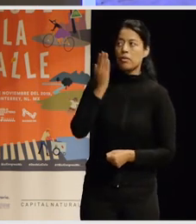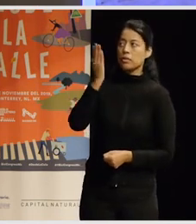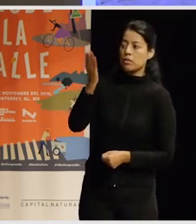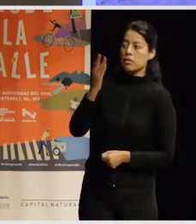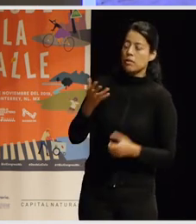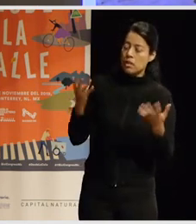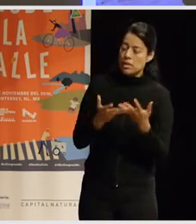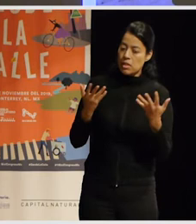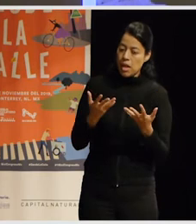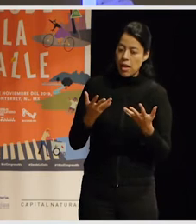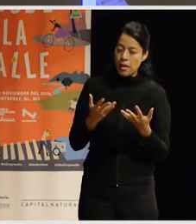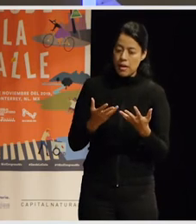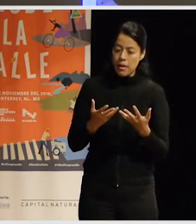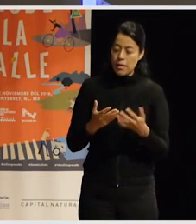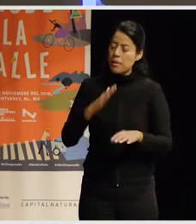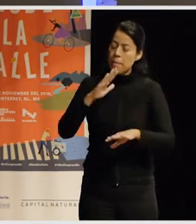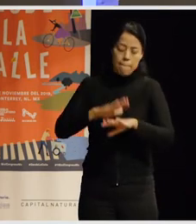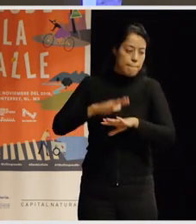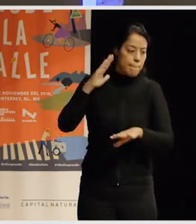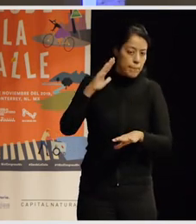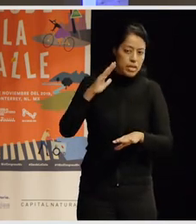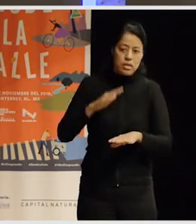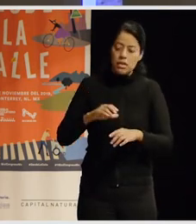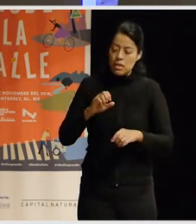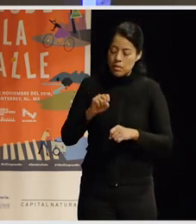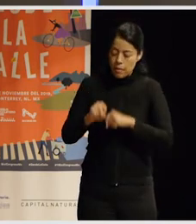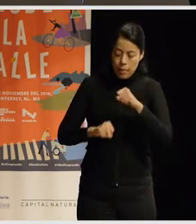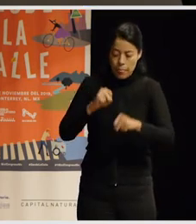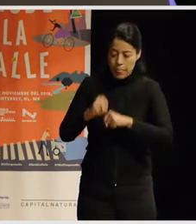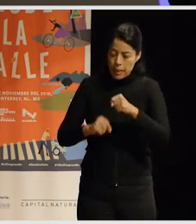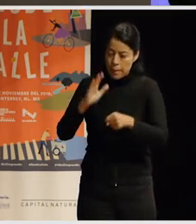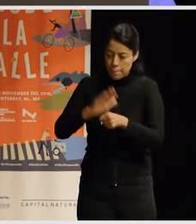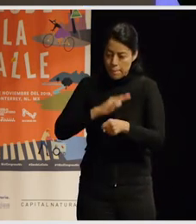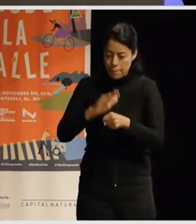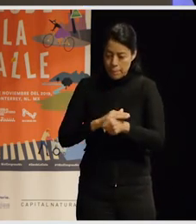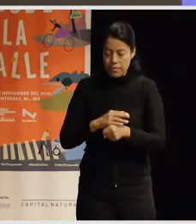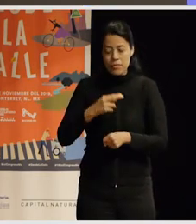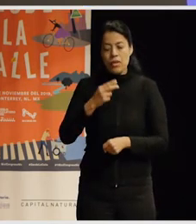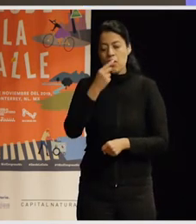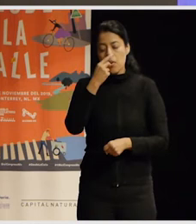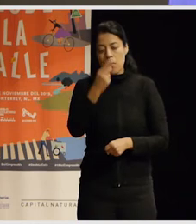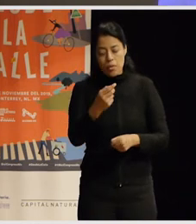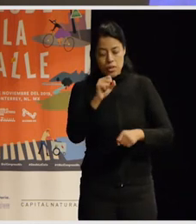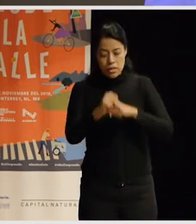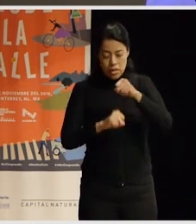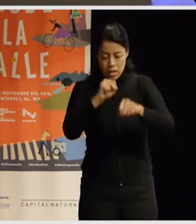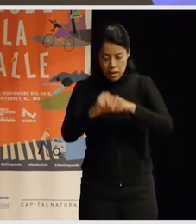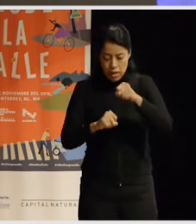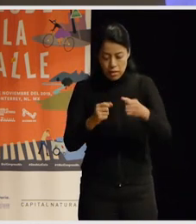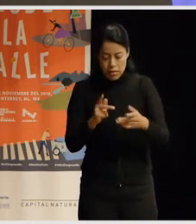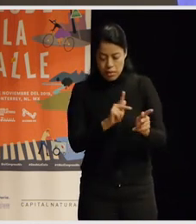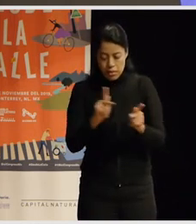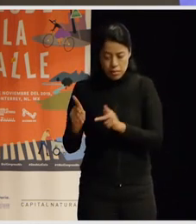que se hagan con más o sea que se haga la ciclovía como merece y como como lo dice el vice plan pero